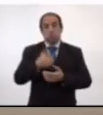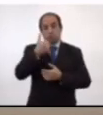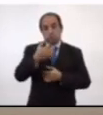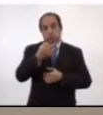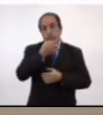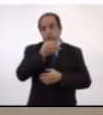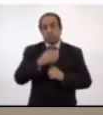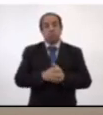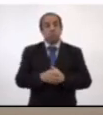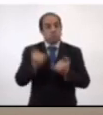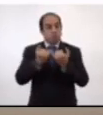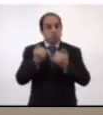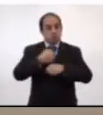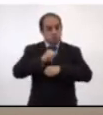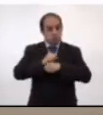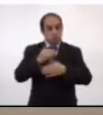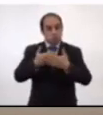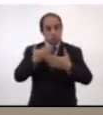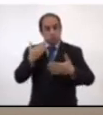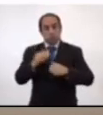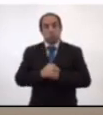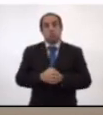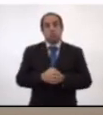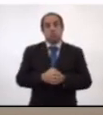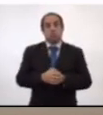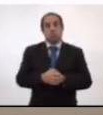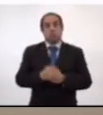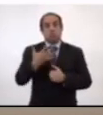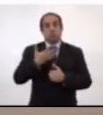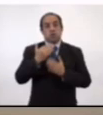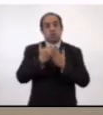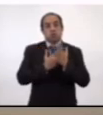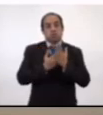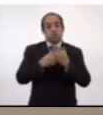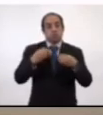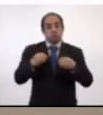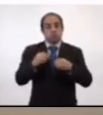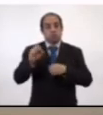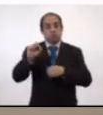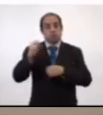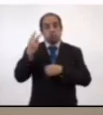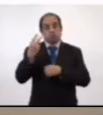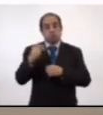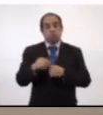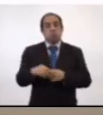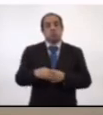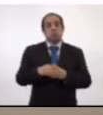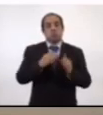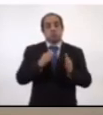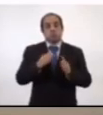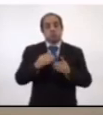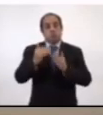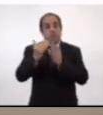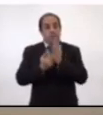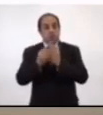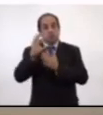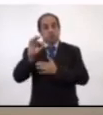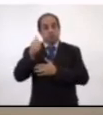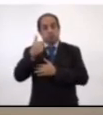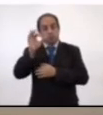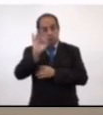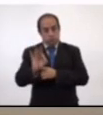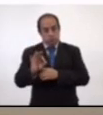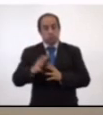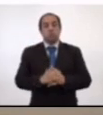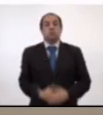6 minutos, igual que la semana pasada, y una reducción en la ocupación promedio de 62 a 46%.